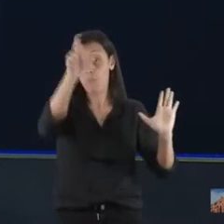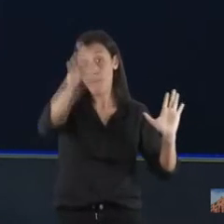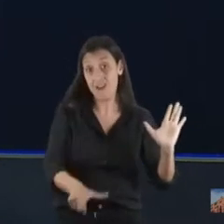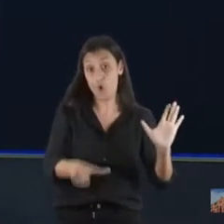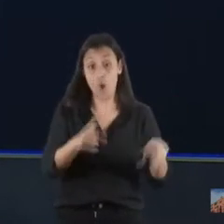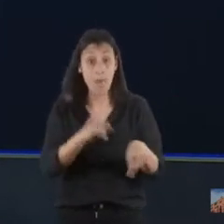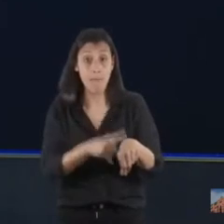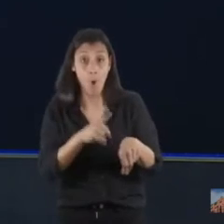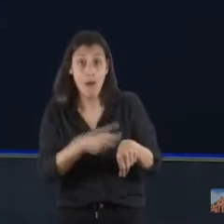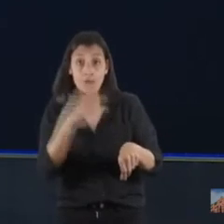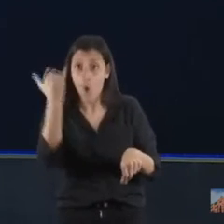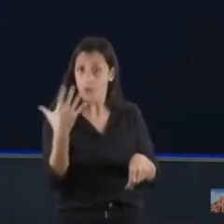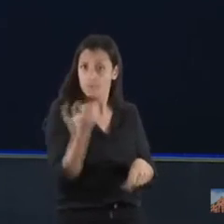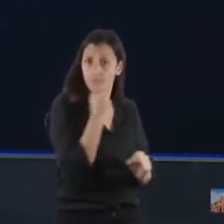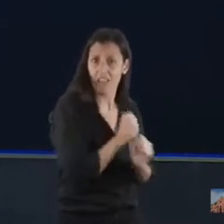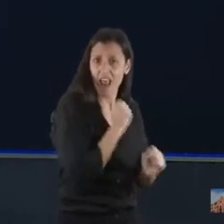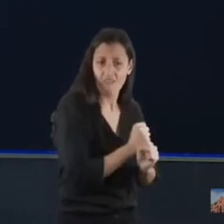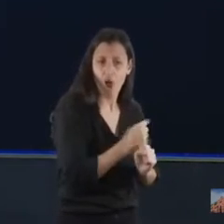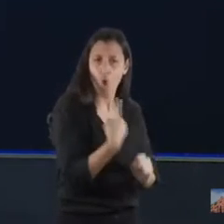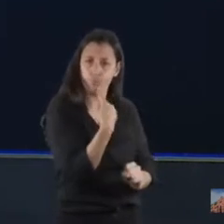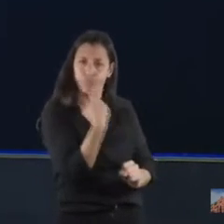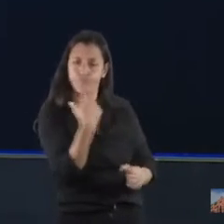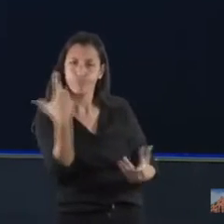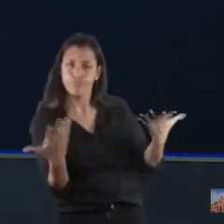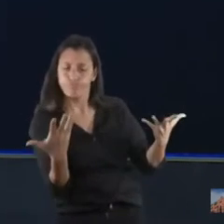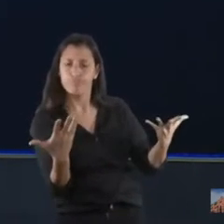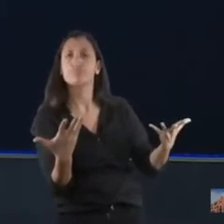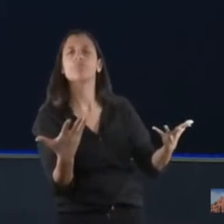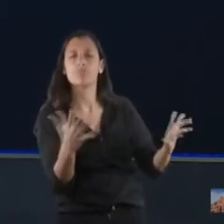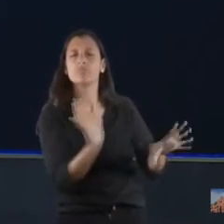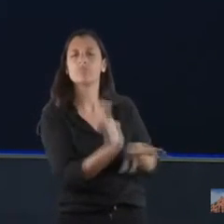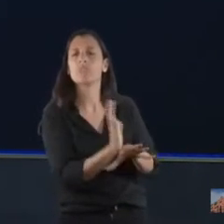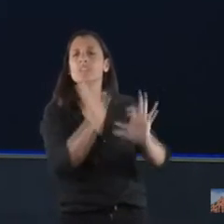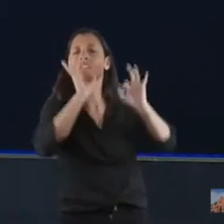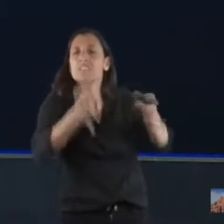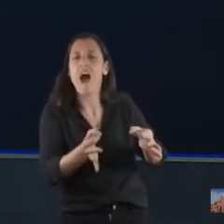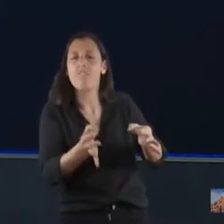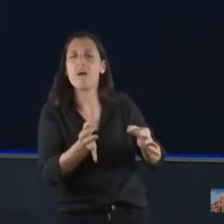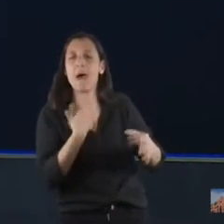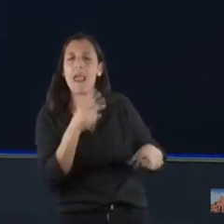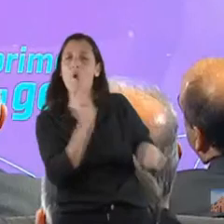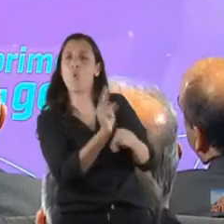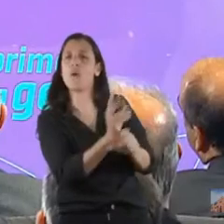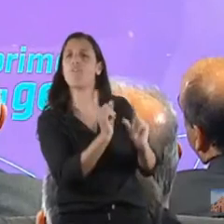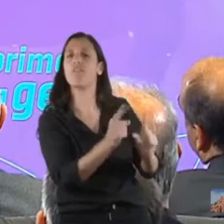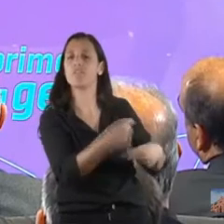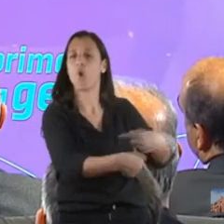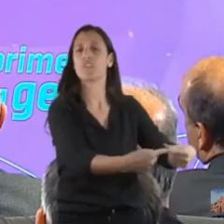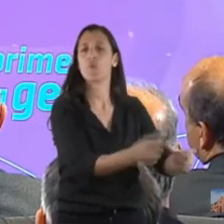de alguna manera lo sienta o se siente cobijado para mantener el trabajo